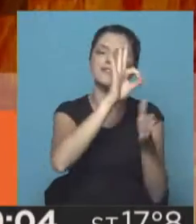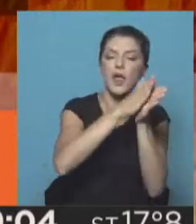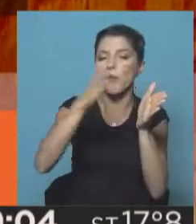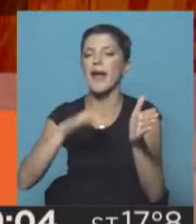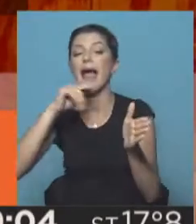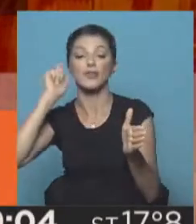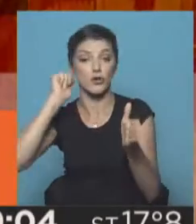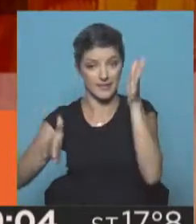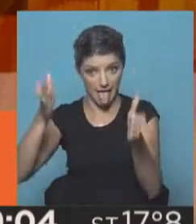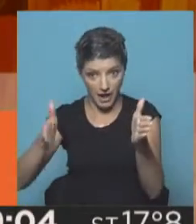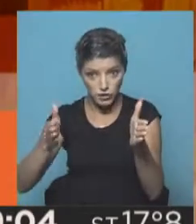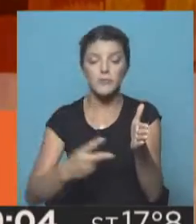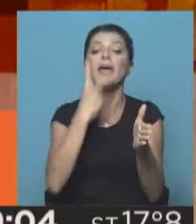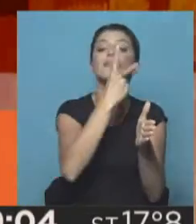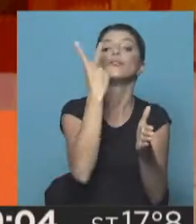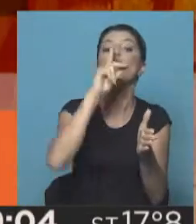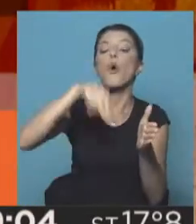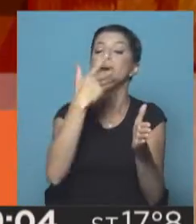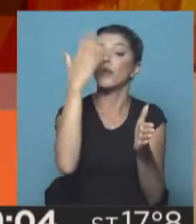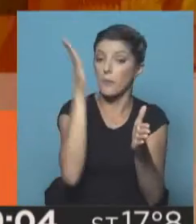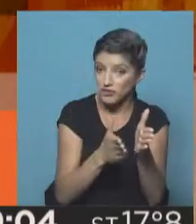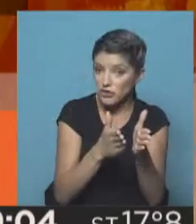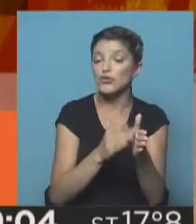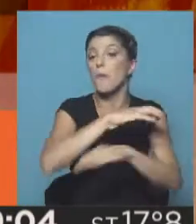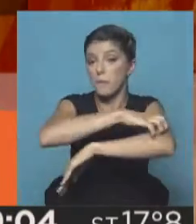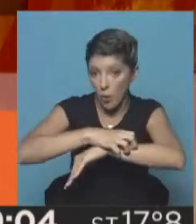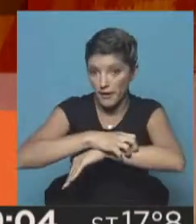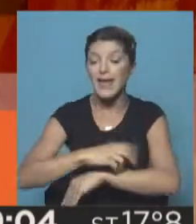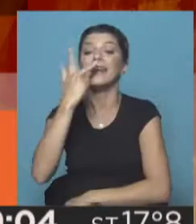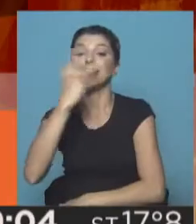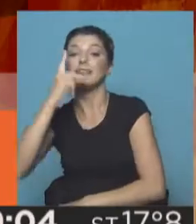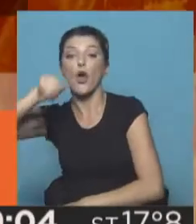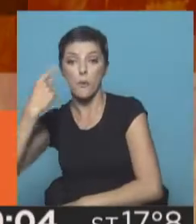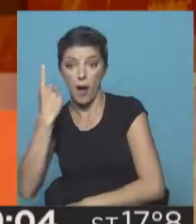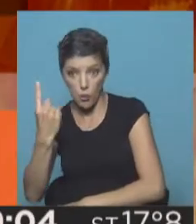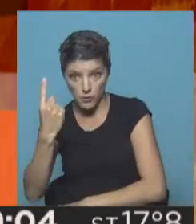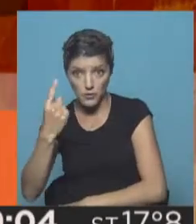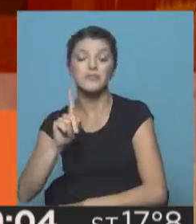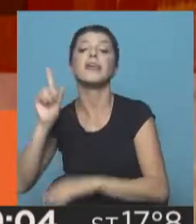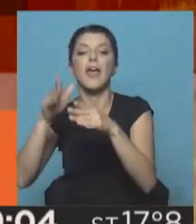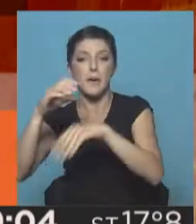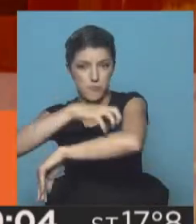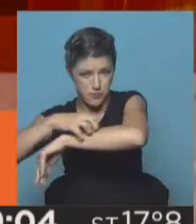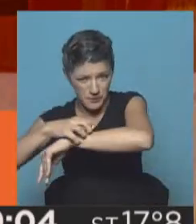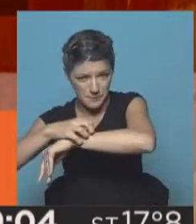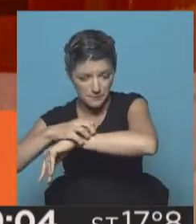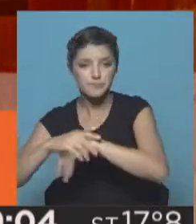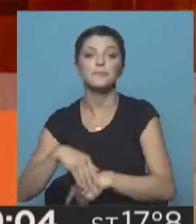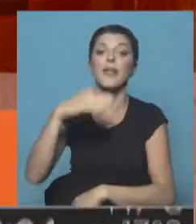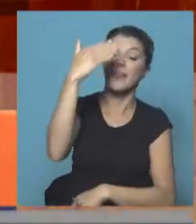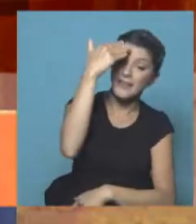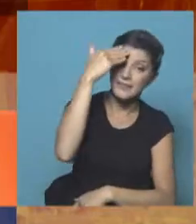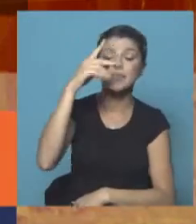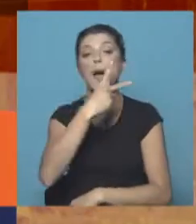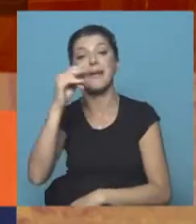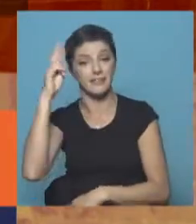14 años, un 32,5% son pobres y un 33,1% indigentes. Entre 15 y 29